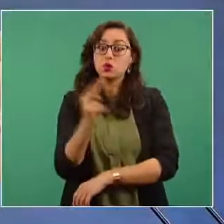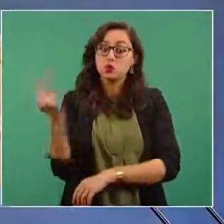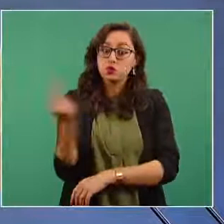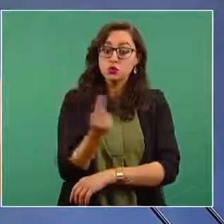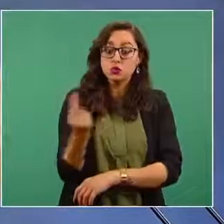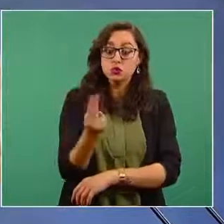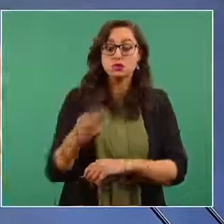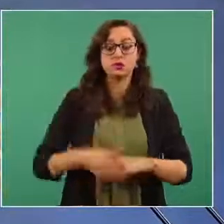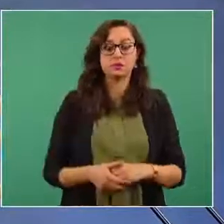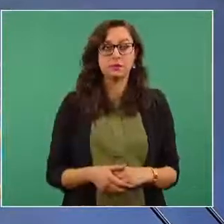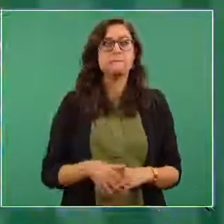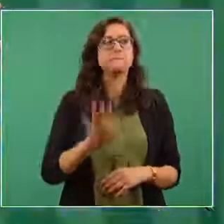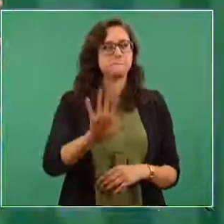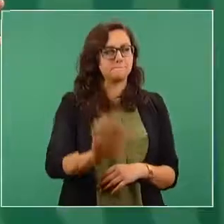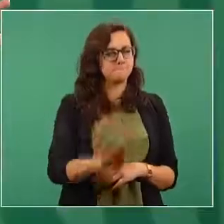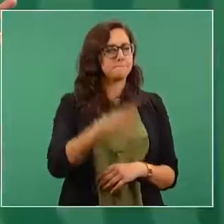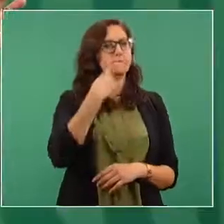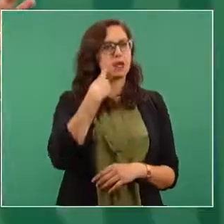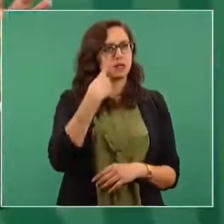Cuando menos